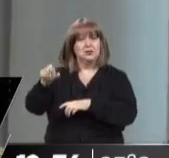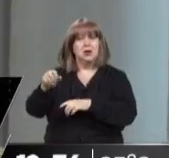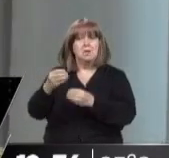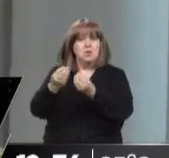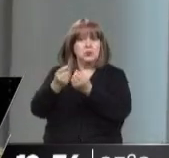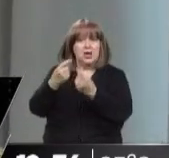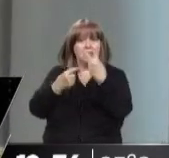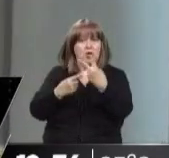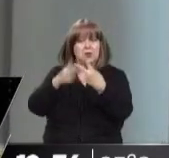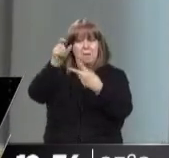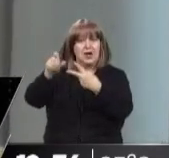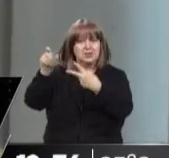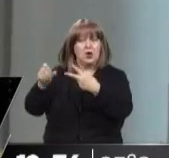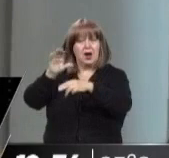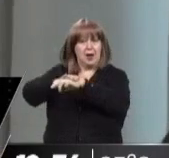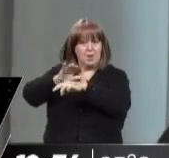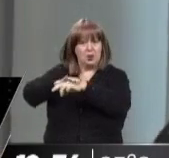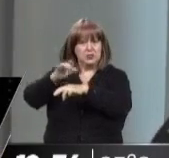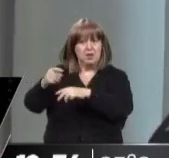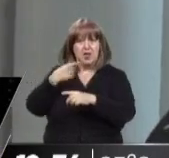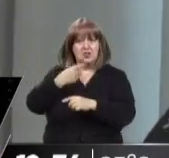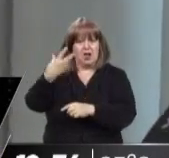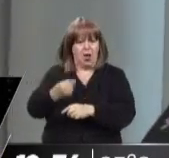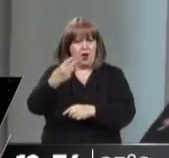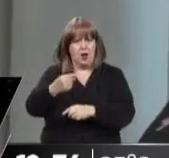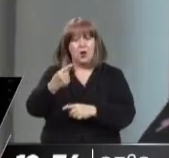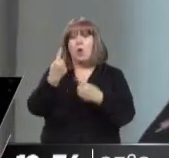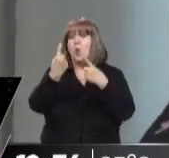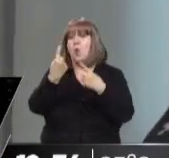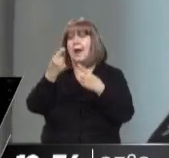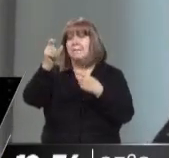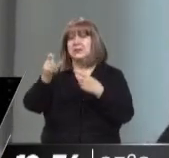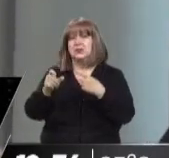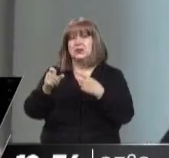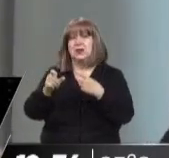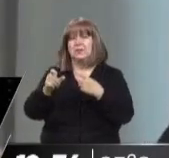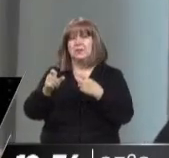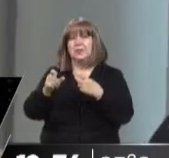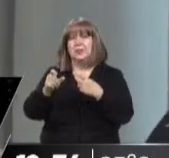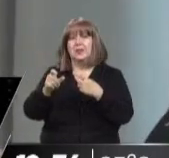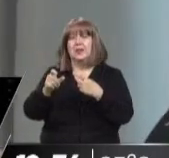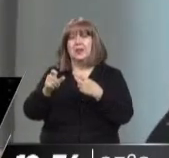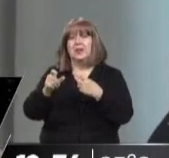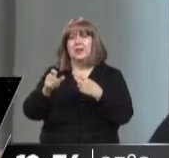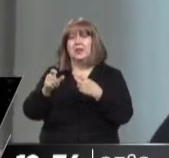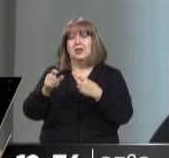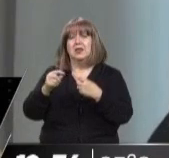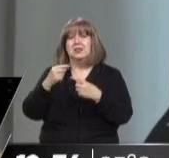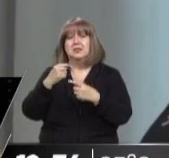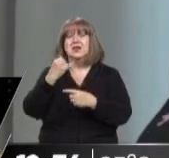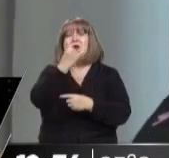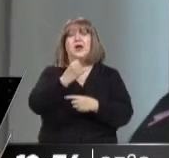una fueron dos las personas que inclusive una de ellas quiso ser el papel de papá y